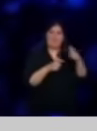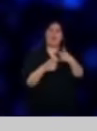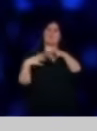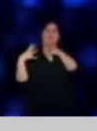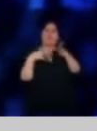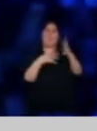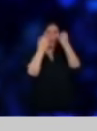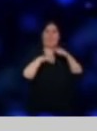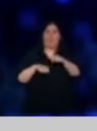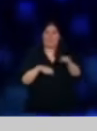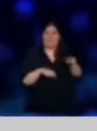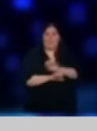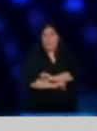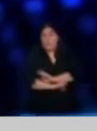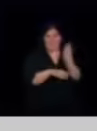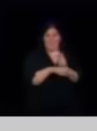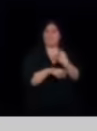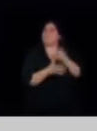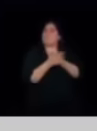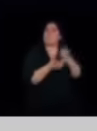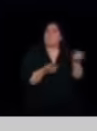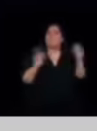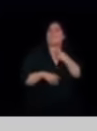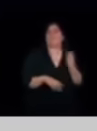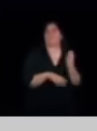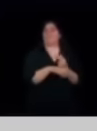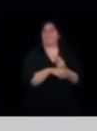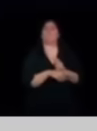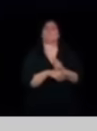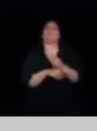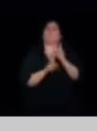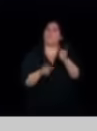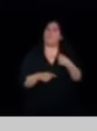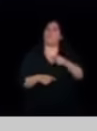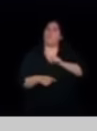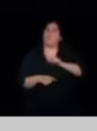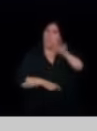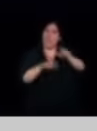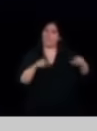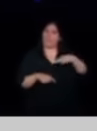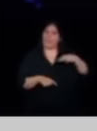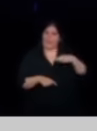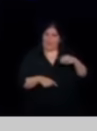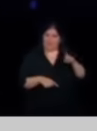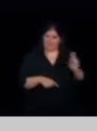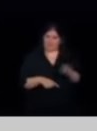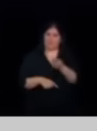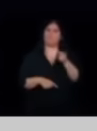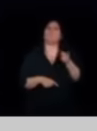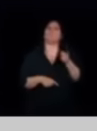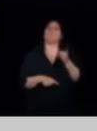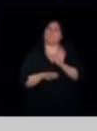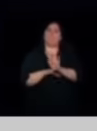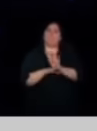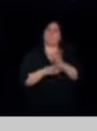es socio político de Javier Milei y que le quede claro a todo el mileísmo. Estoy describiendo hechos, nada más, Maxi. Sí, acá